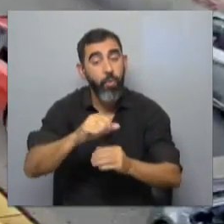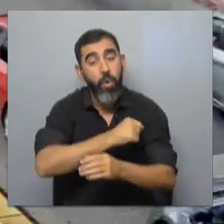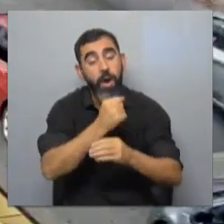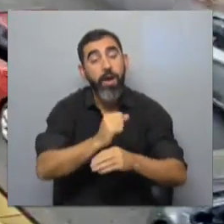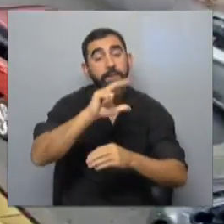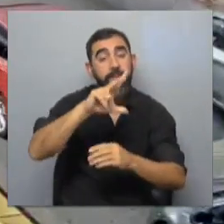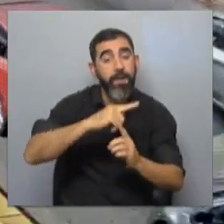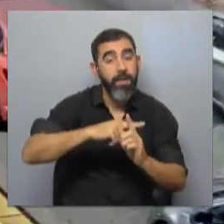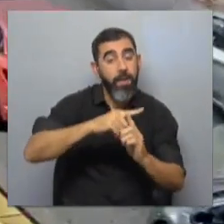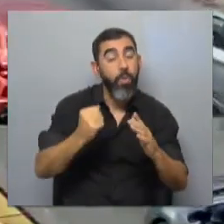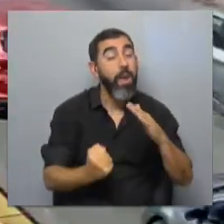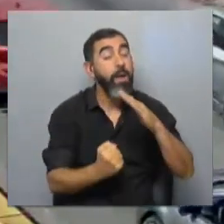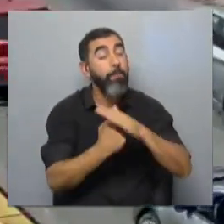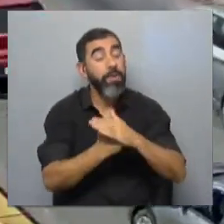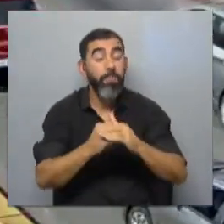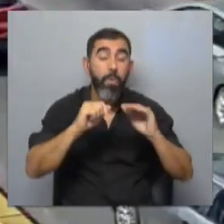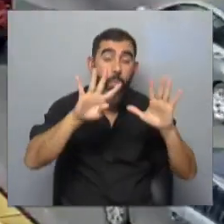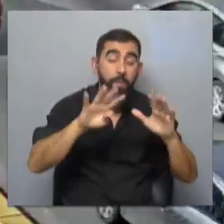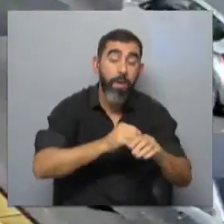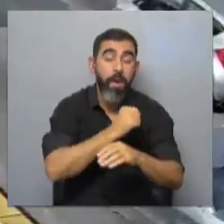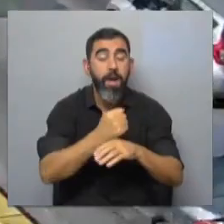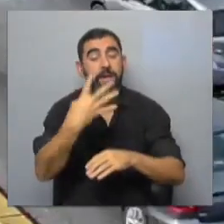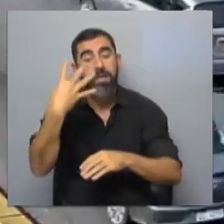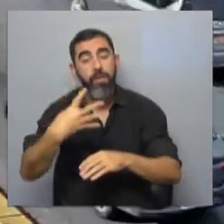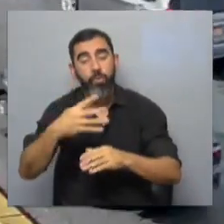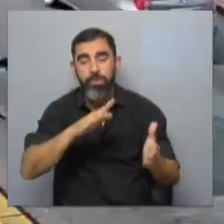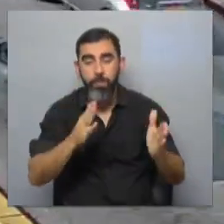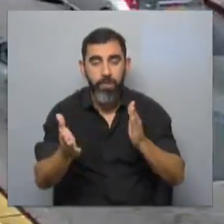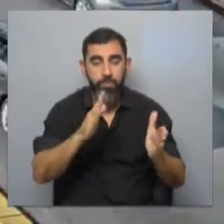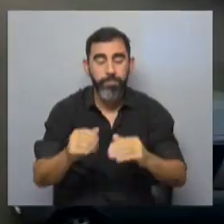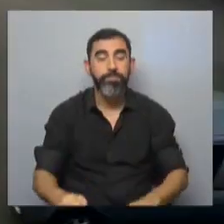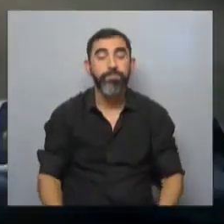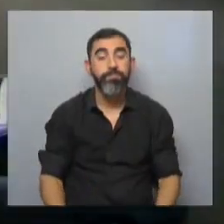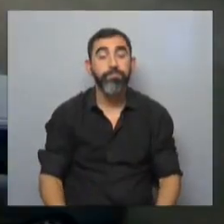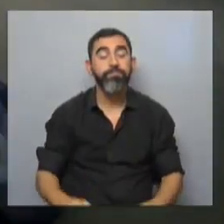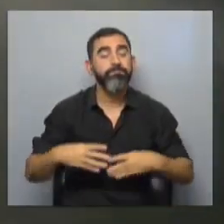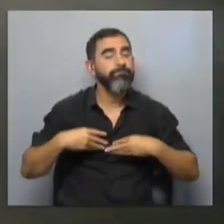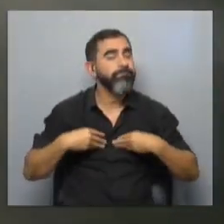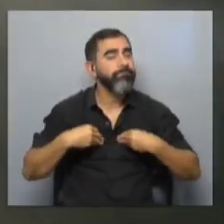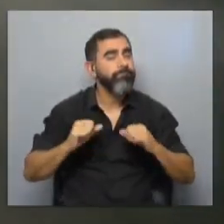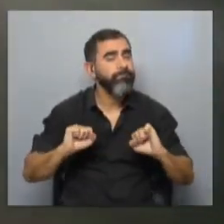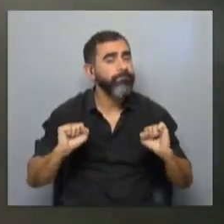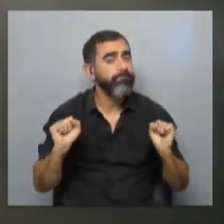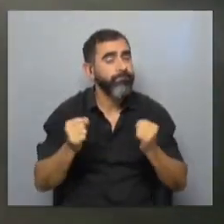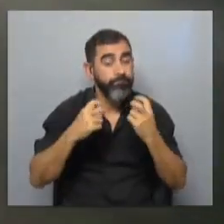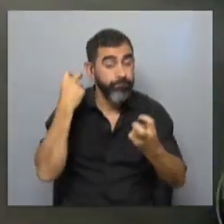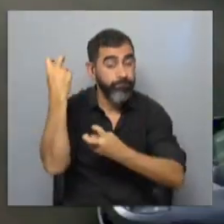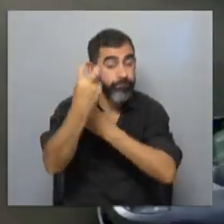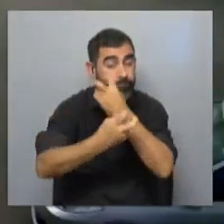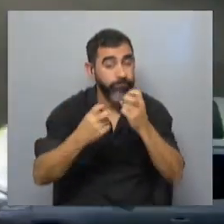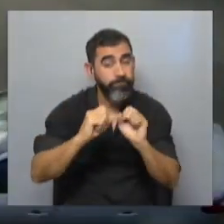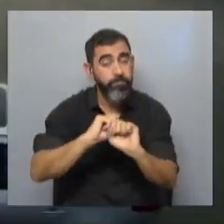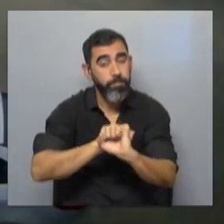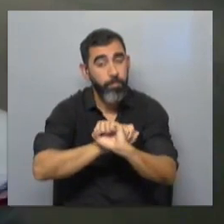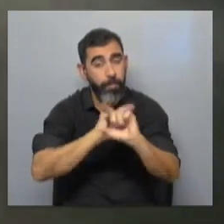3 grados y las máximas entre 9 y 14 grados. Cabe aclarar que la sensación térmica por efecto del viento va a ser